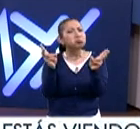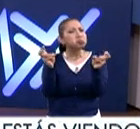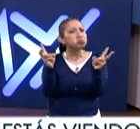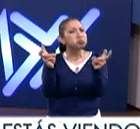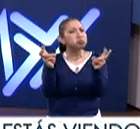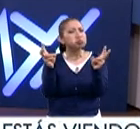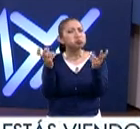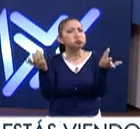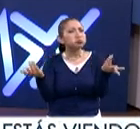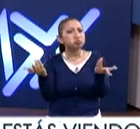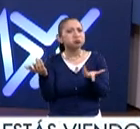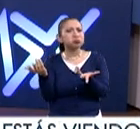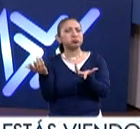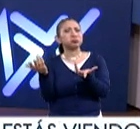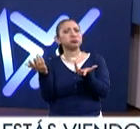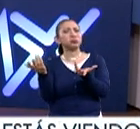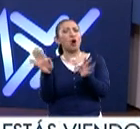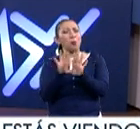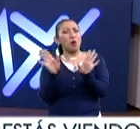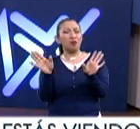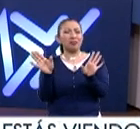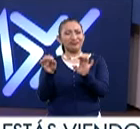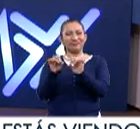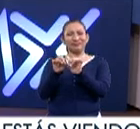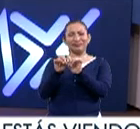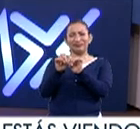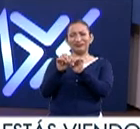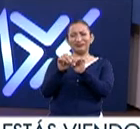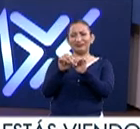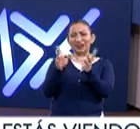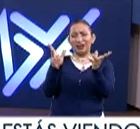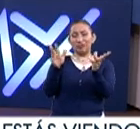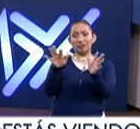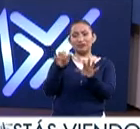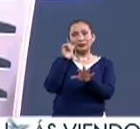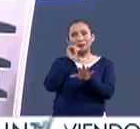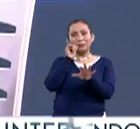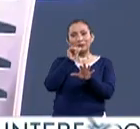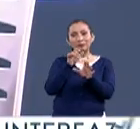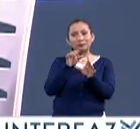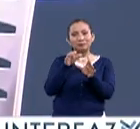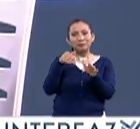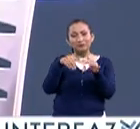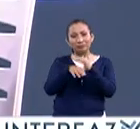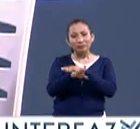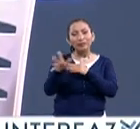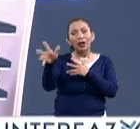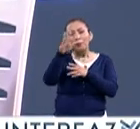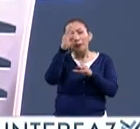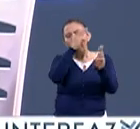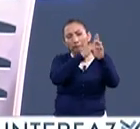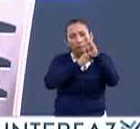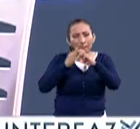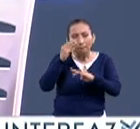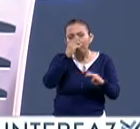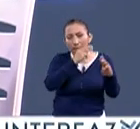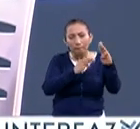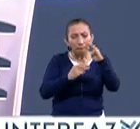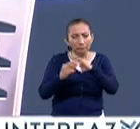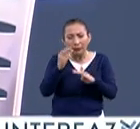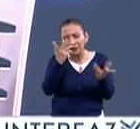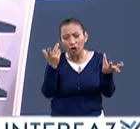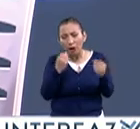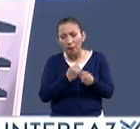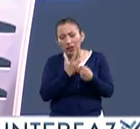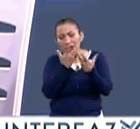cuestión un poco clara y claro, siempre llevándote a ese misterio, ¿no?